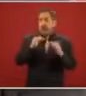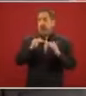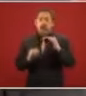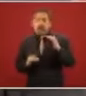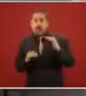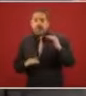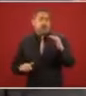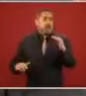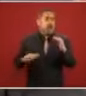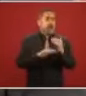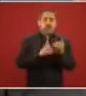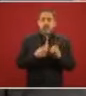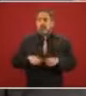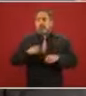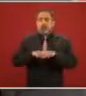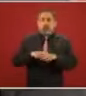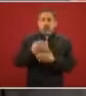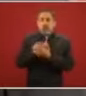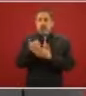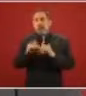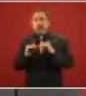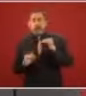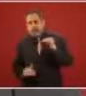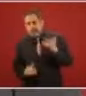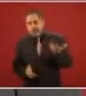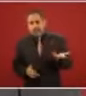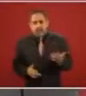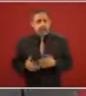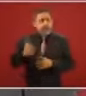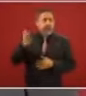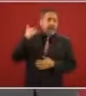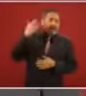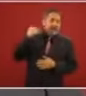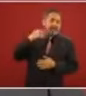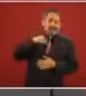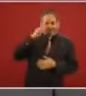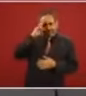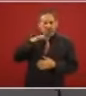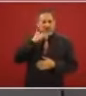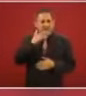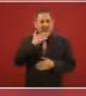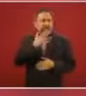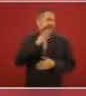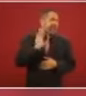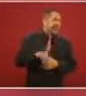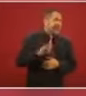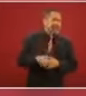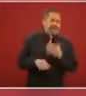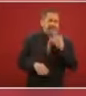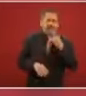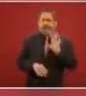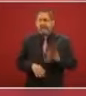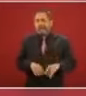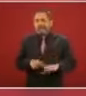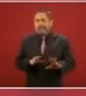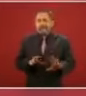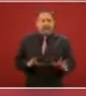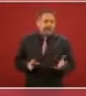económica. No se le daba importancia. Sí, sí, sí, sí, está bien. Está